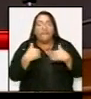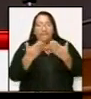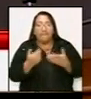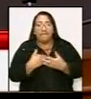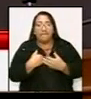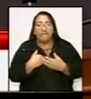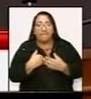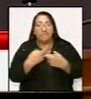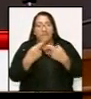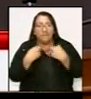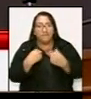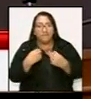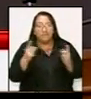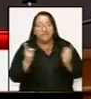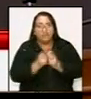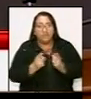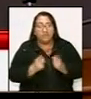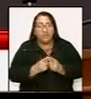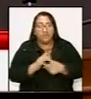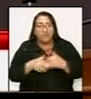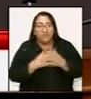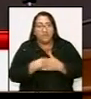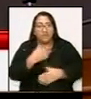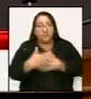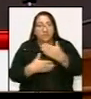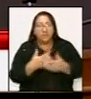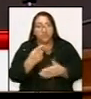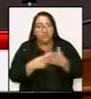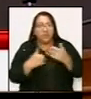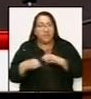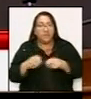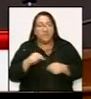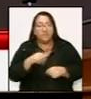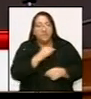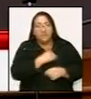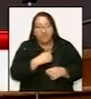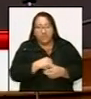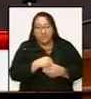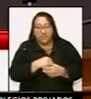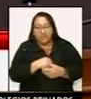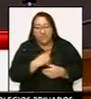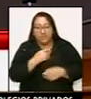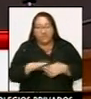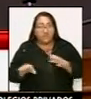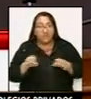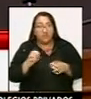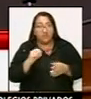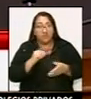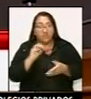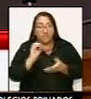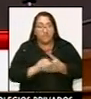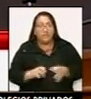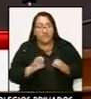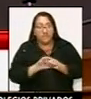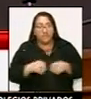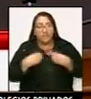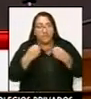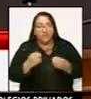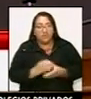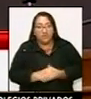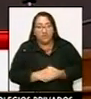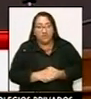darnos respuestas concretas del avance que está haciendo el Ejecutivo para lograr mayores